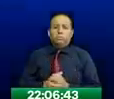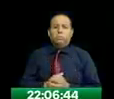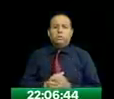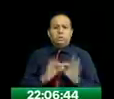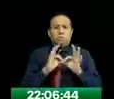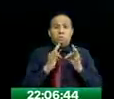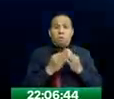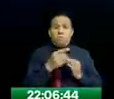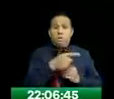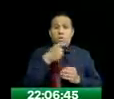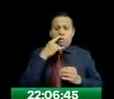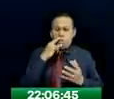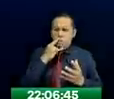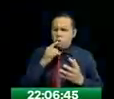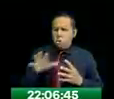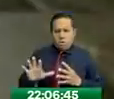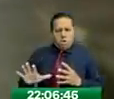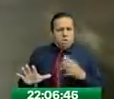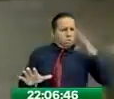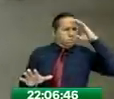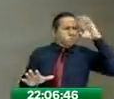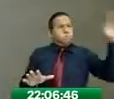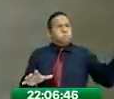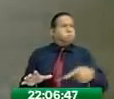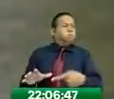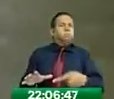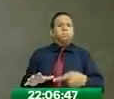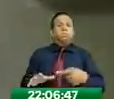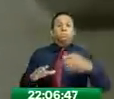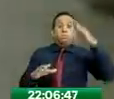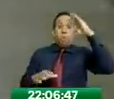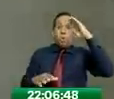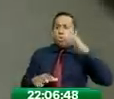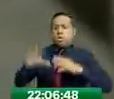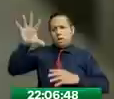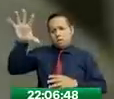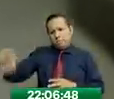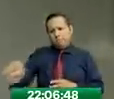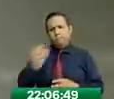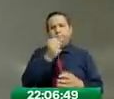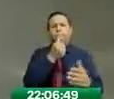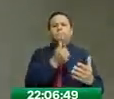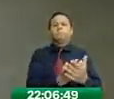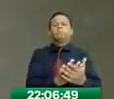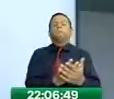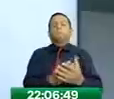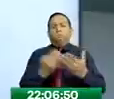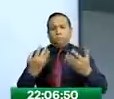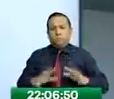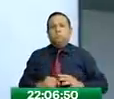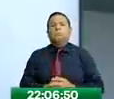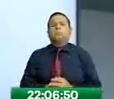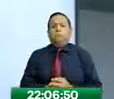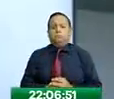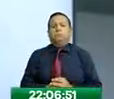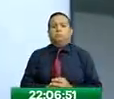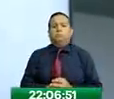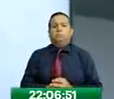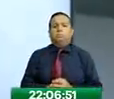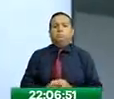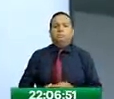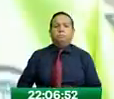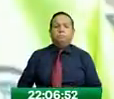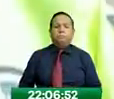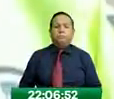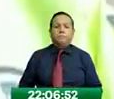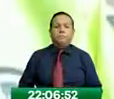dudó en llamar a la policía. Los uniformados actuaron en flagrancia. El adulto mayor fue detenido y llevado hasta las autoridades